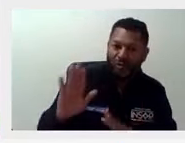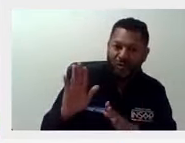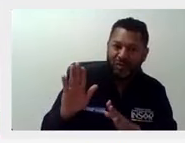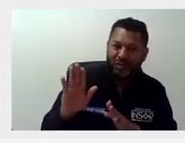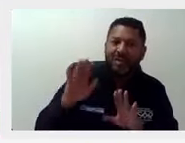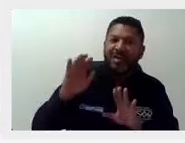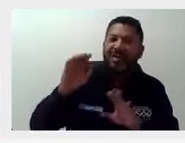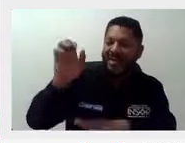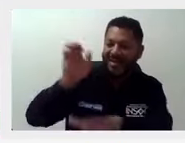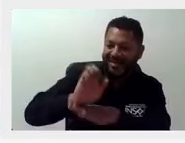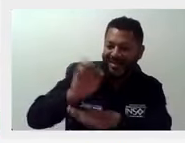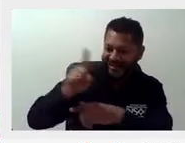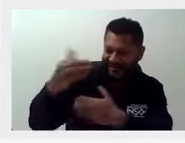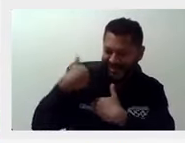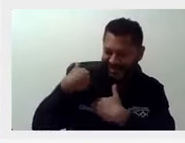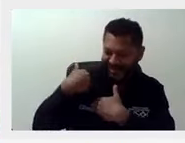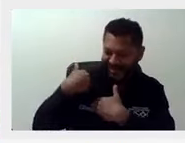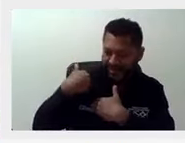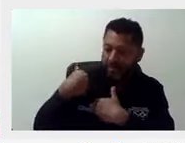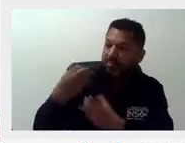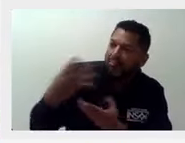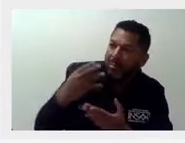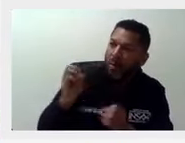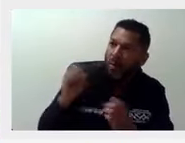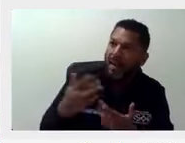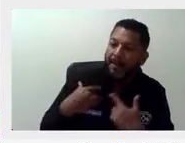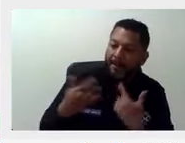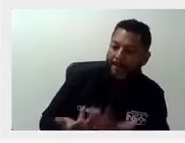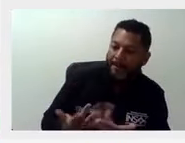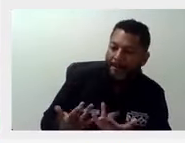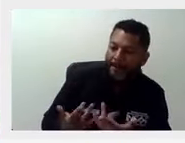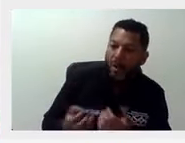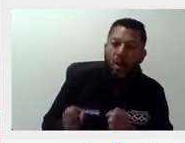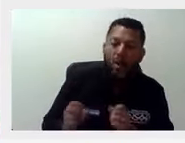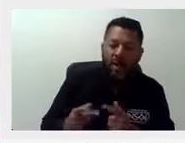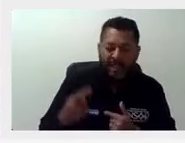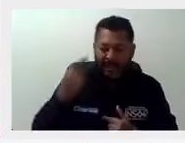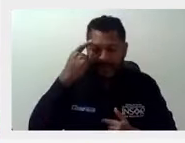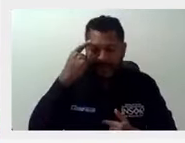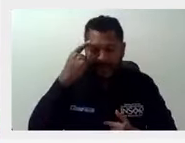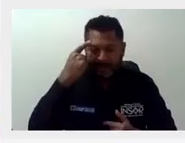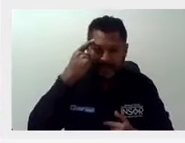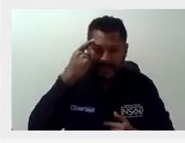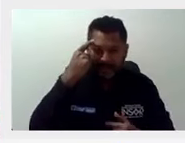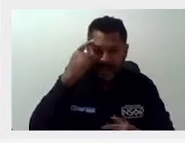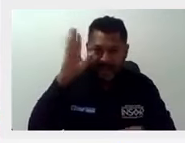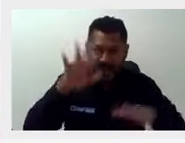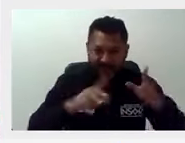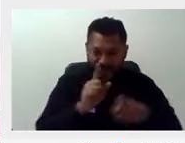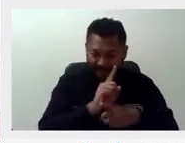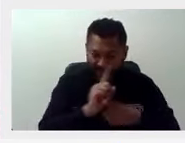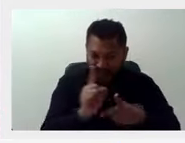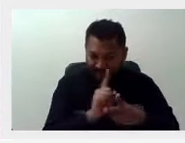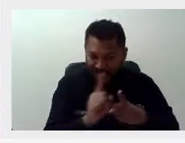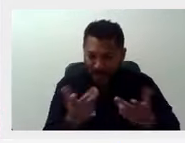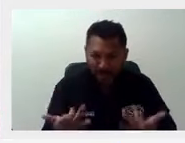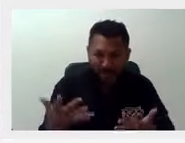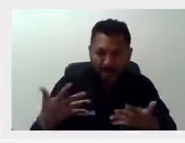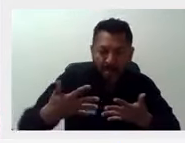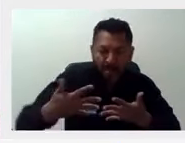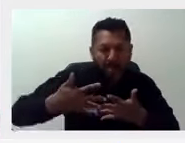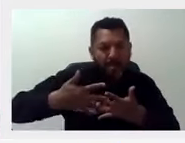entidades educativas. Entonces creo que sí hubo ahí como unas semanitas de ajustes.